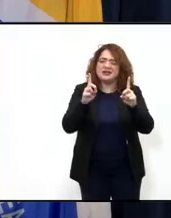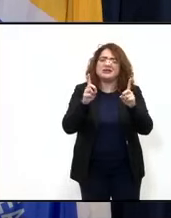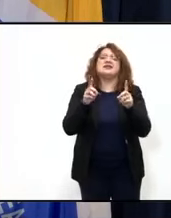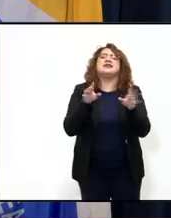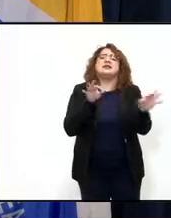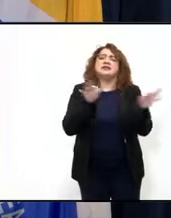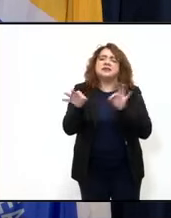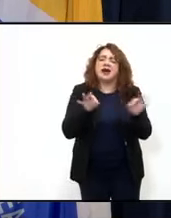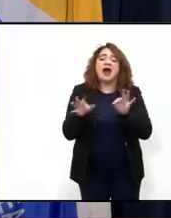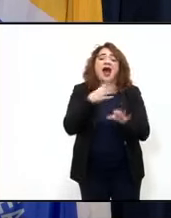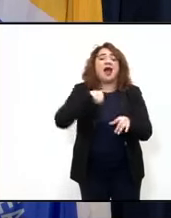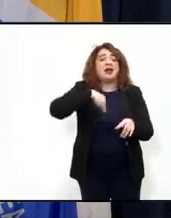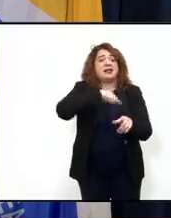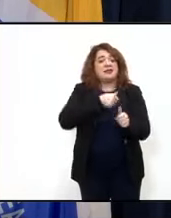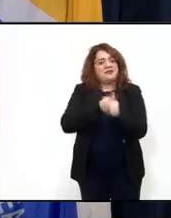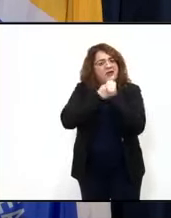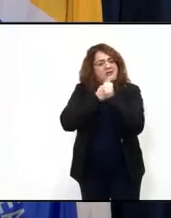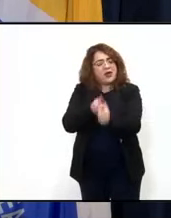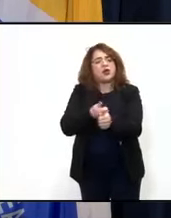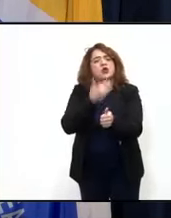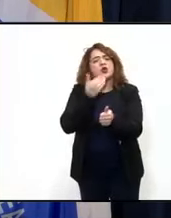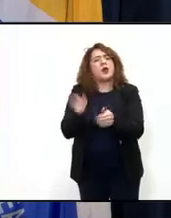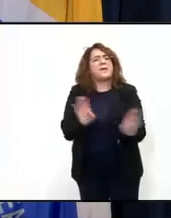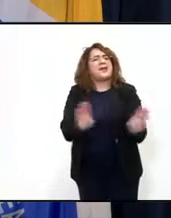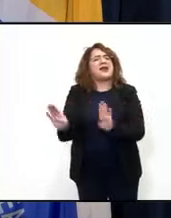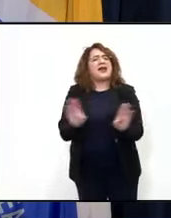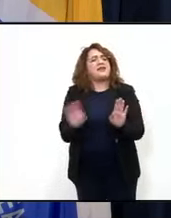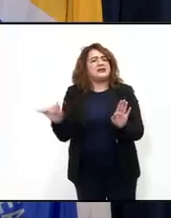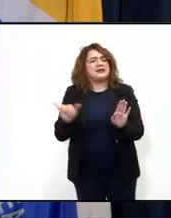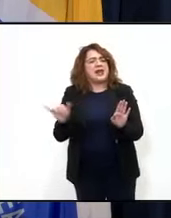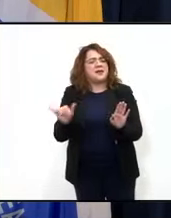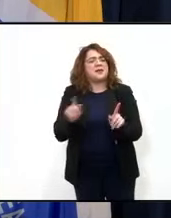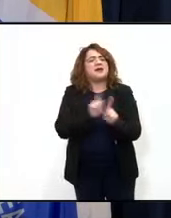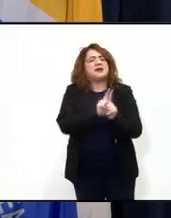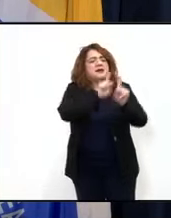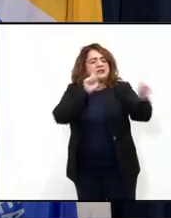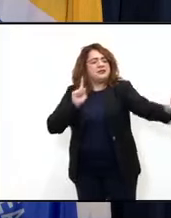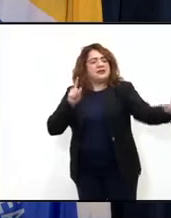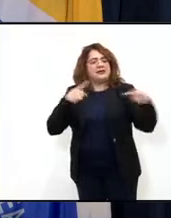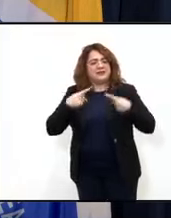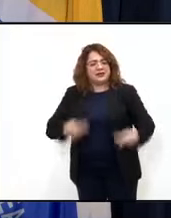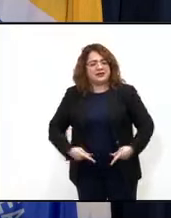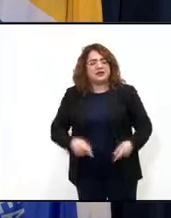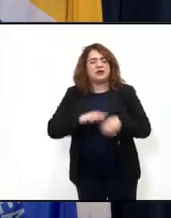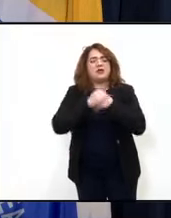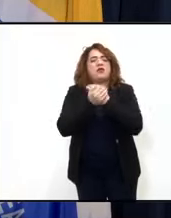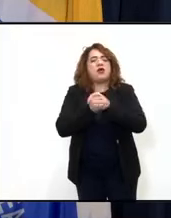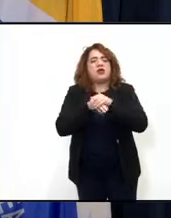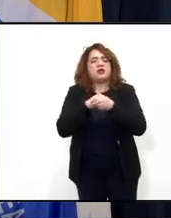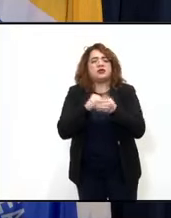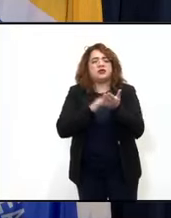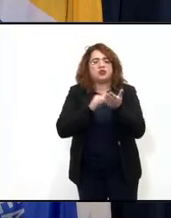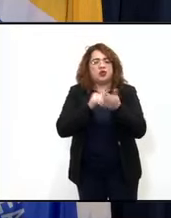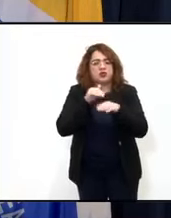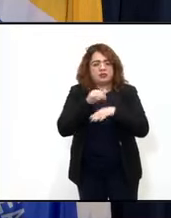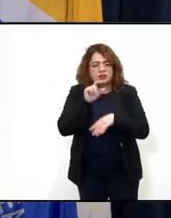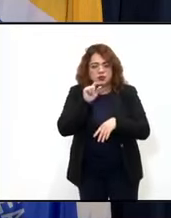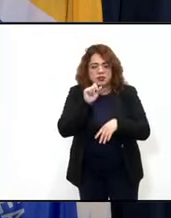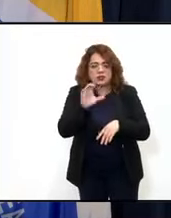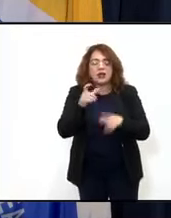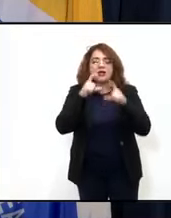los protocolos de enmascaramiento, distanciamiento físico y prácticas de